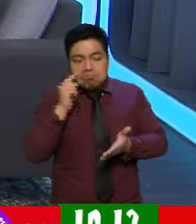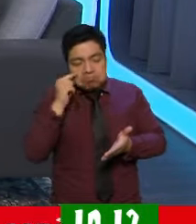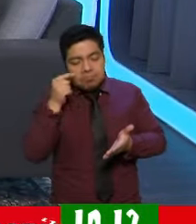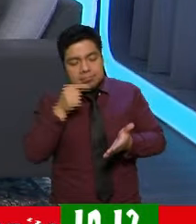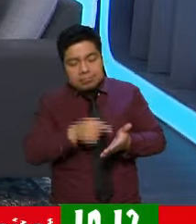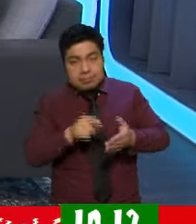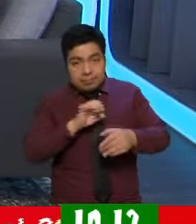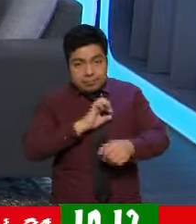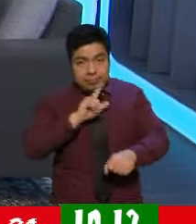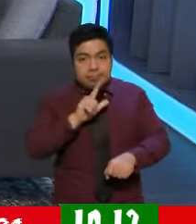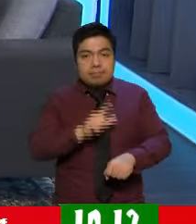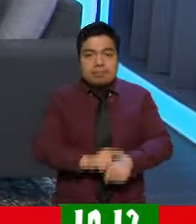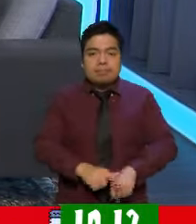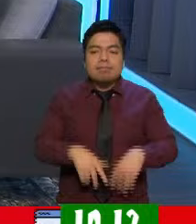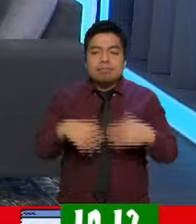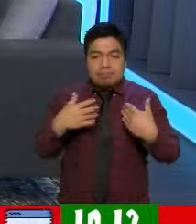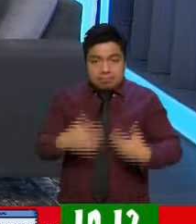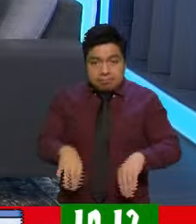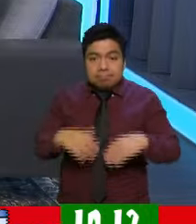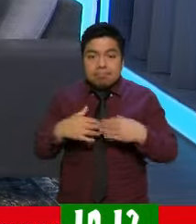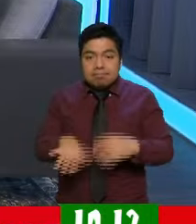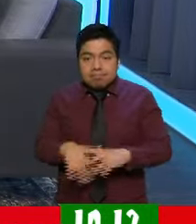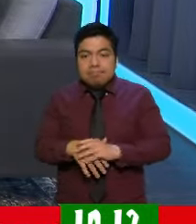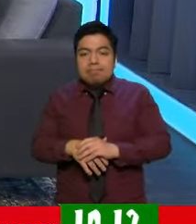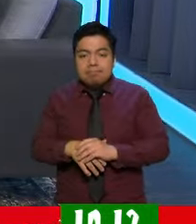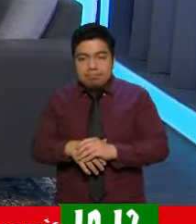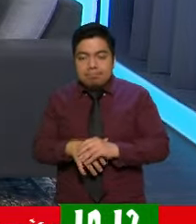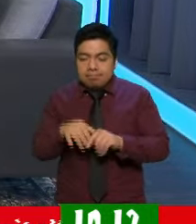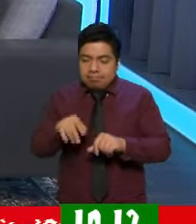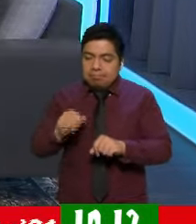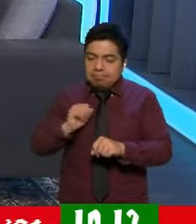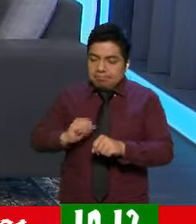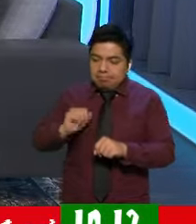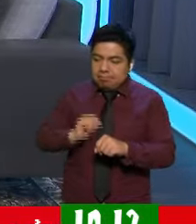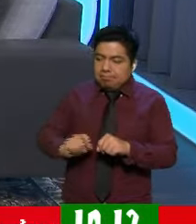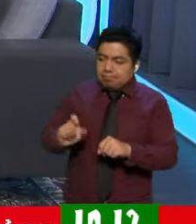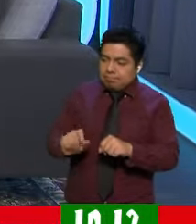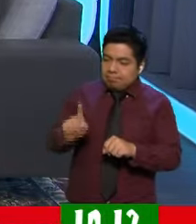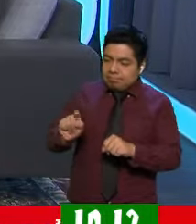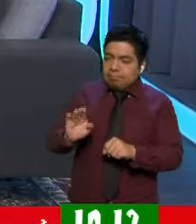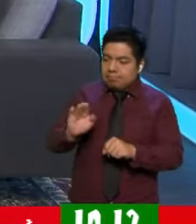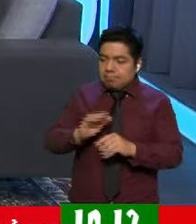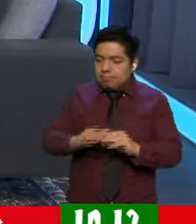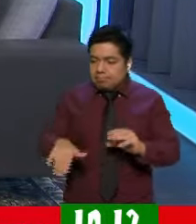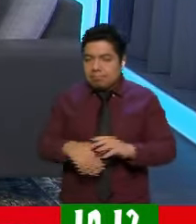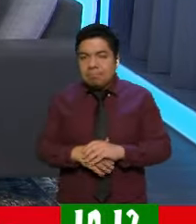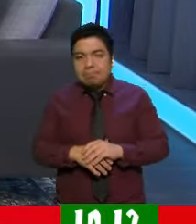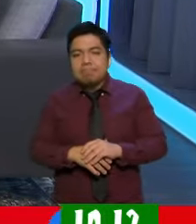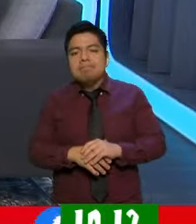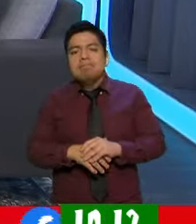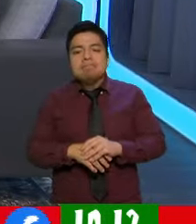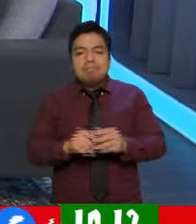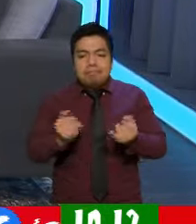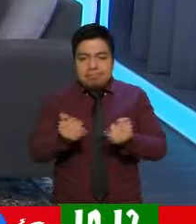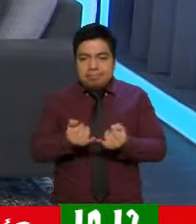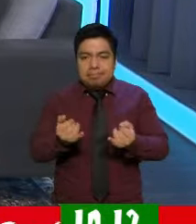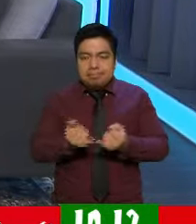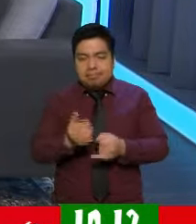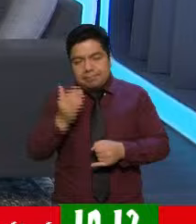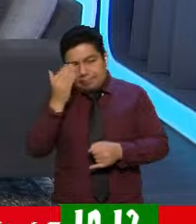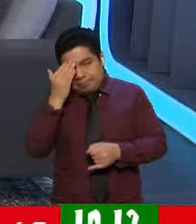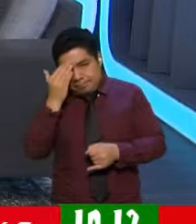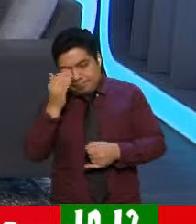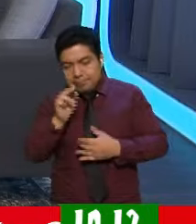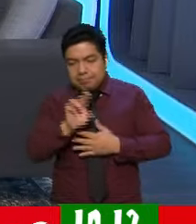especial. Habla, parece que está hablando de lo que ocurre en este siglo XXI. Claro, claro. Oye, y la clásica que ya comentabas,